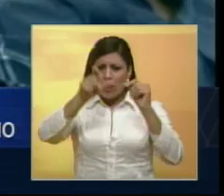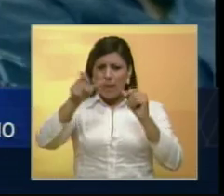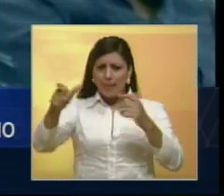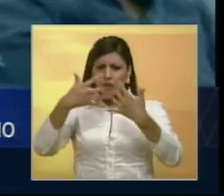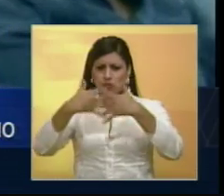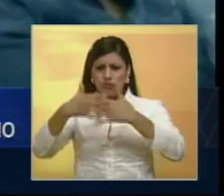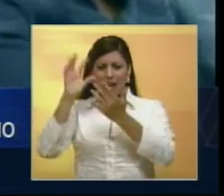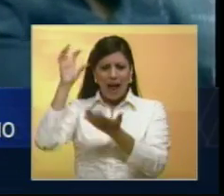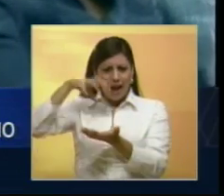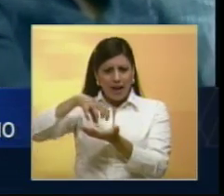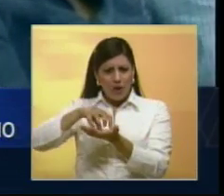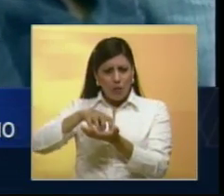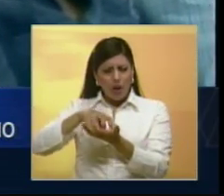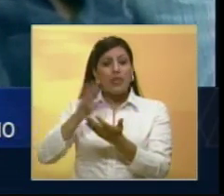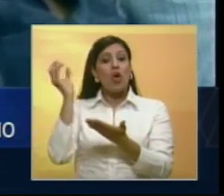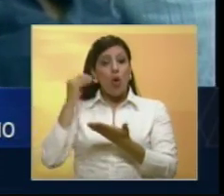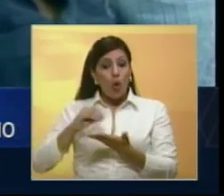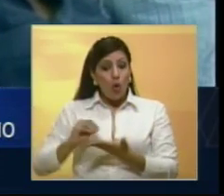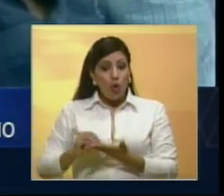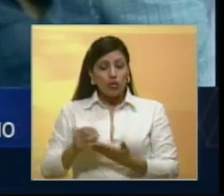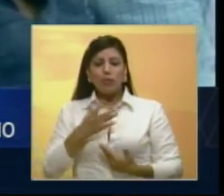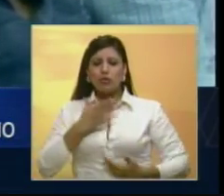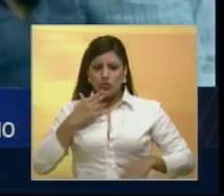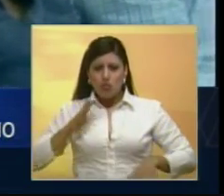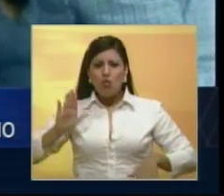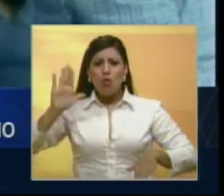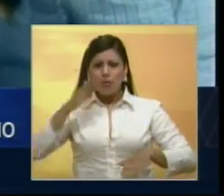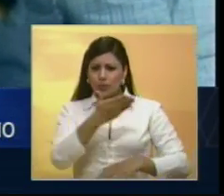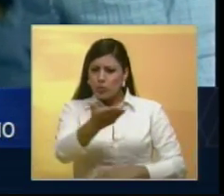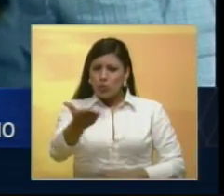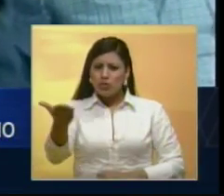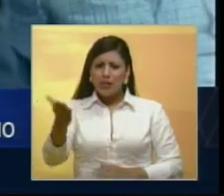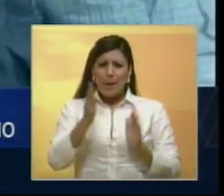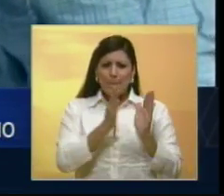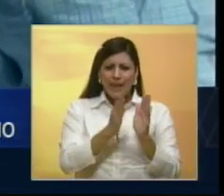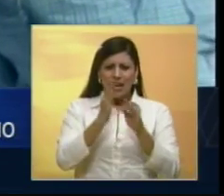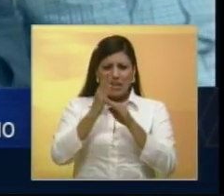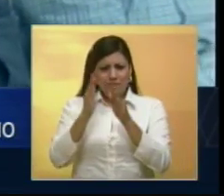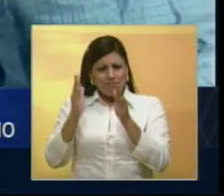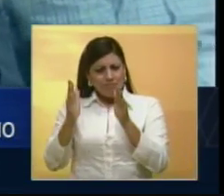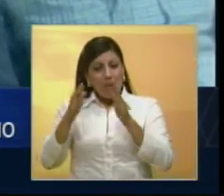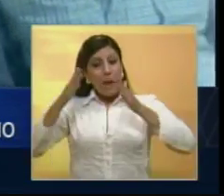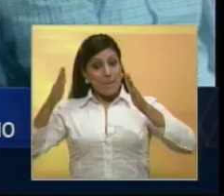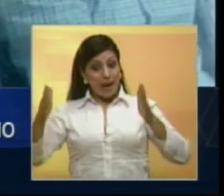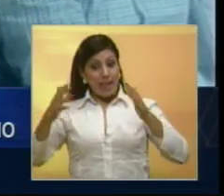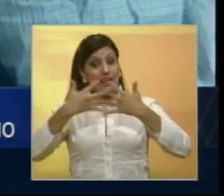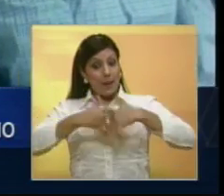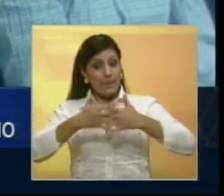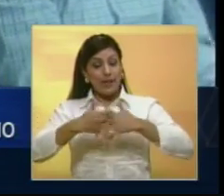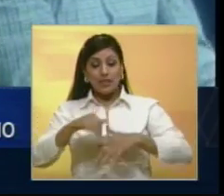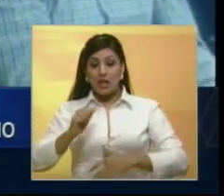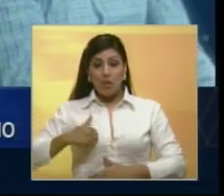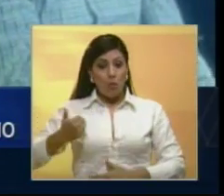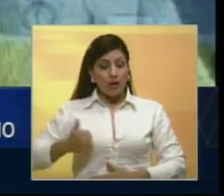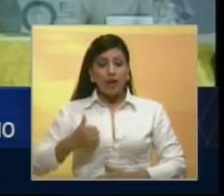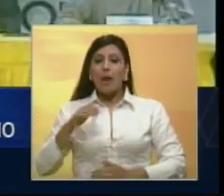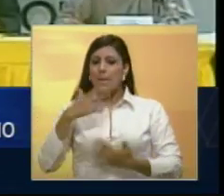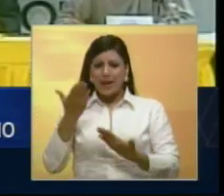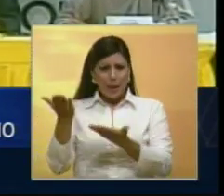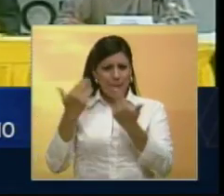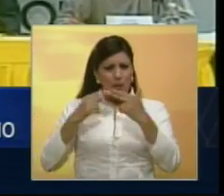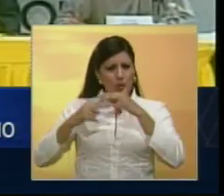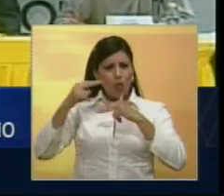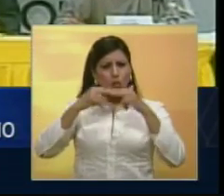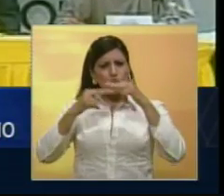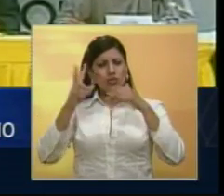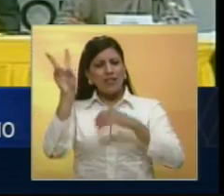del Estado de Aragua, ratifica su compromiso con ustedes, pequeños, medianos y grandes empresarios y empresarias, para construir juntos